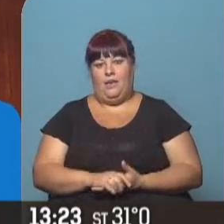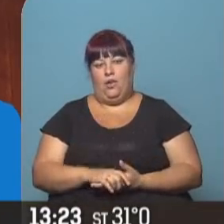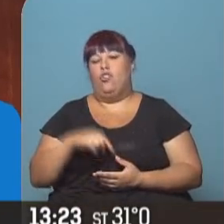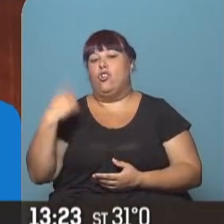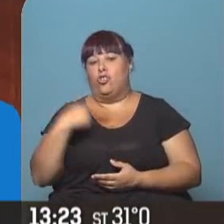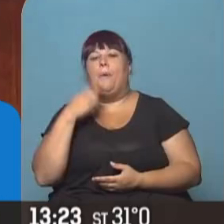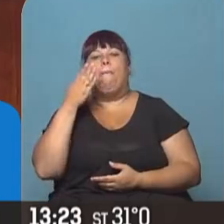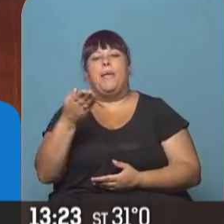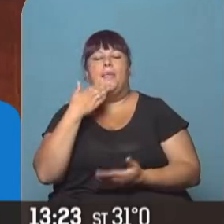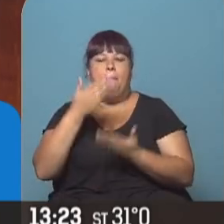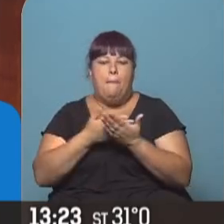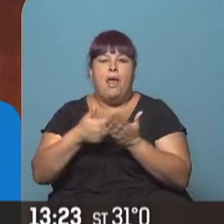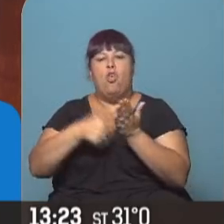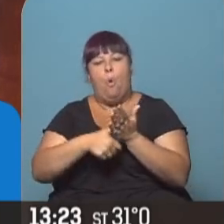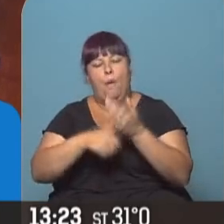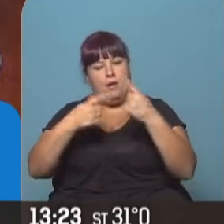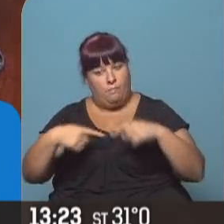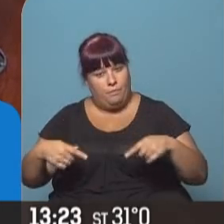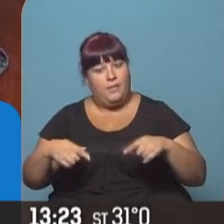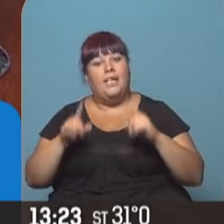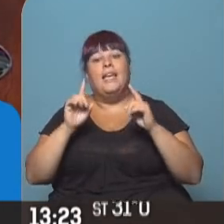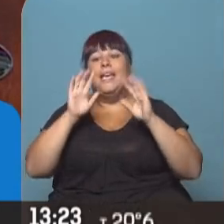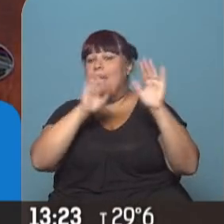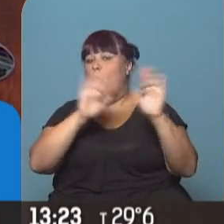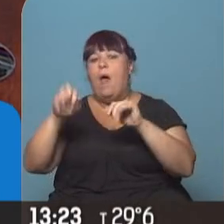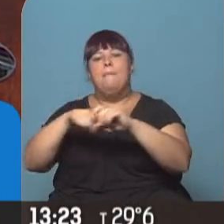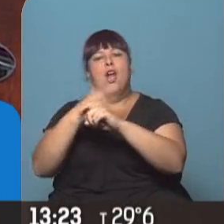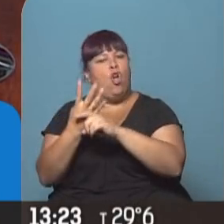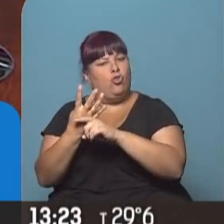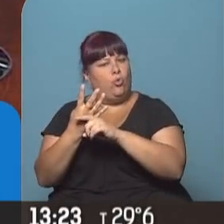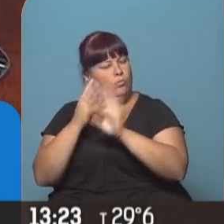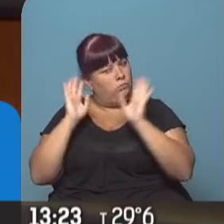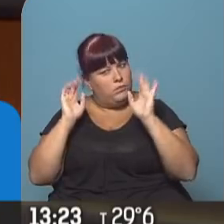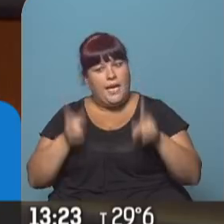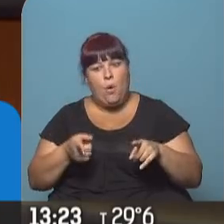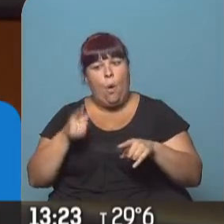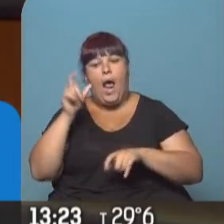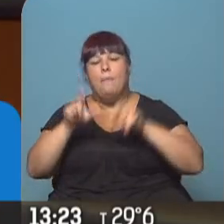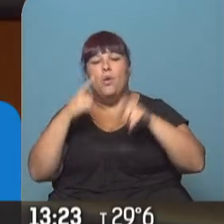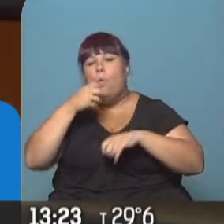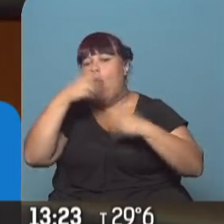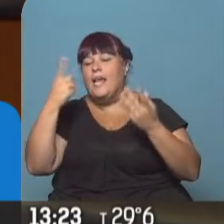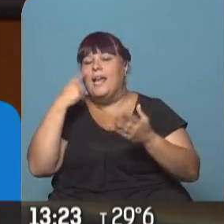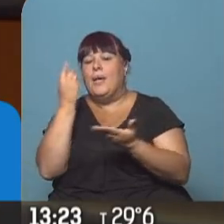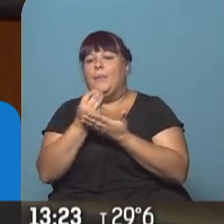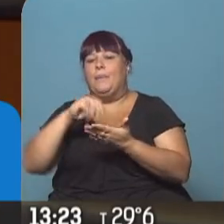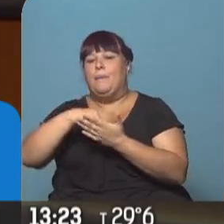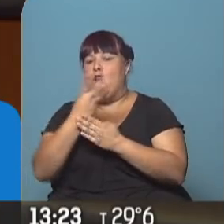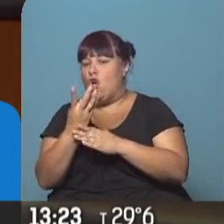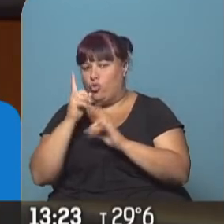Nosotros exigimos una documentación igual a la del Mercosur, de cualquier habitante, integrante del